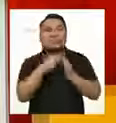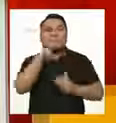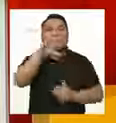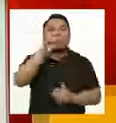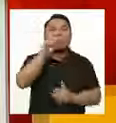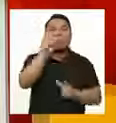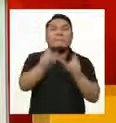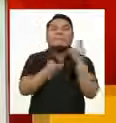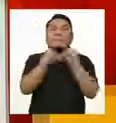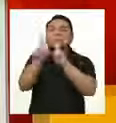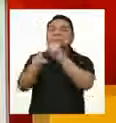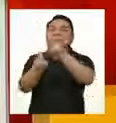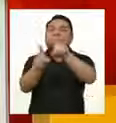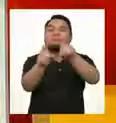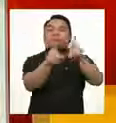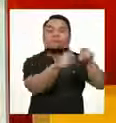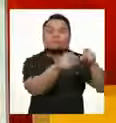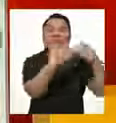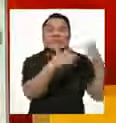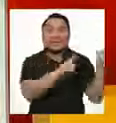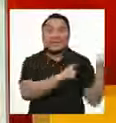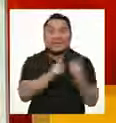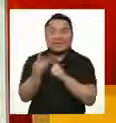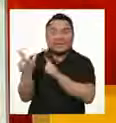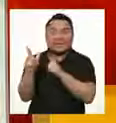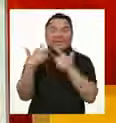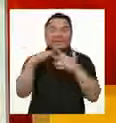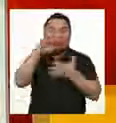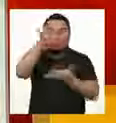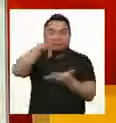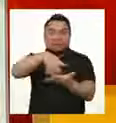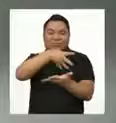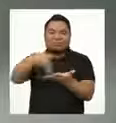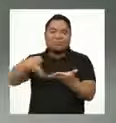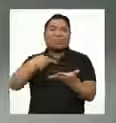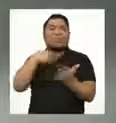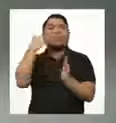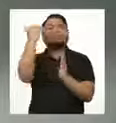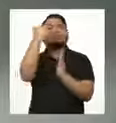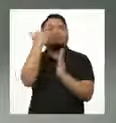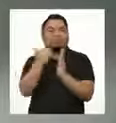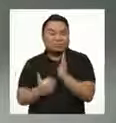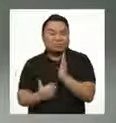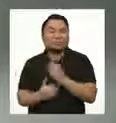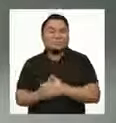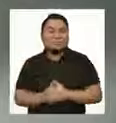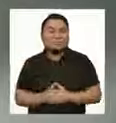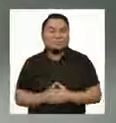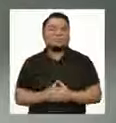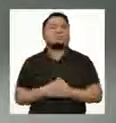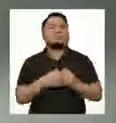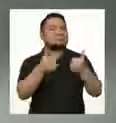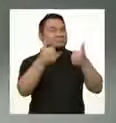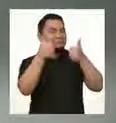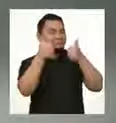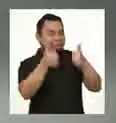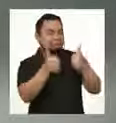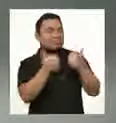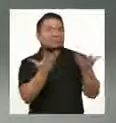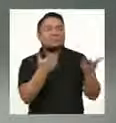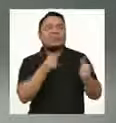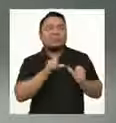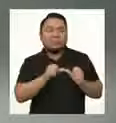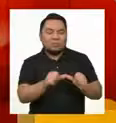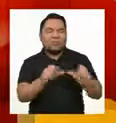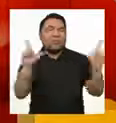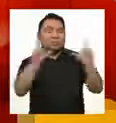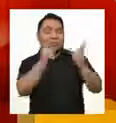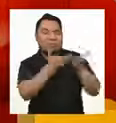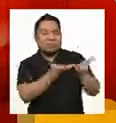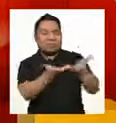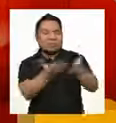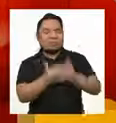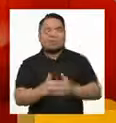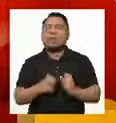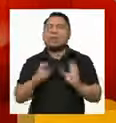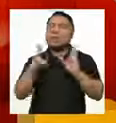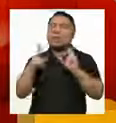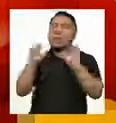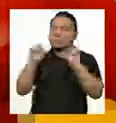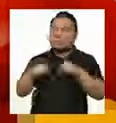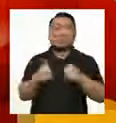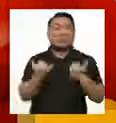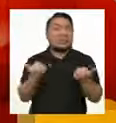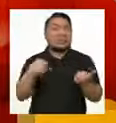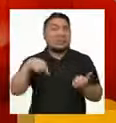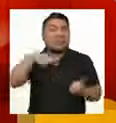encuestados listos para armar nuestra tabla de frecuencias. Está bien, continúa con el programa. Lo que debemos